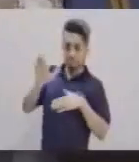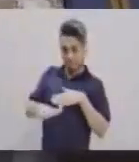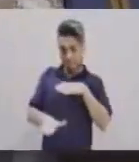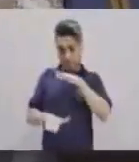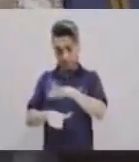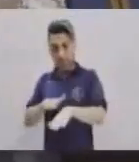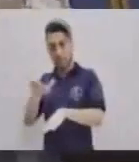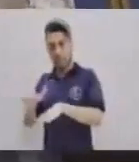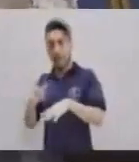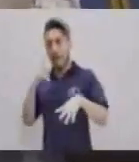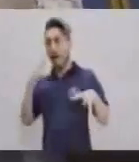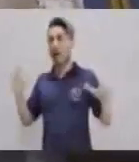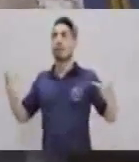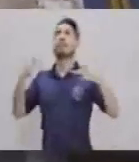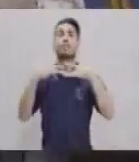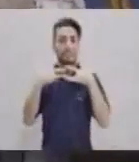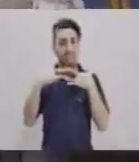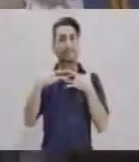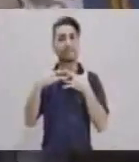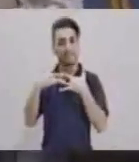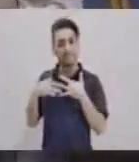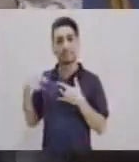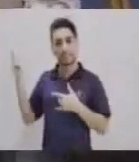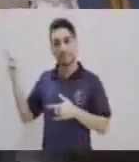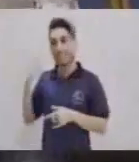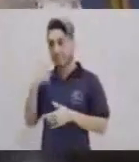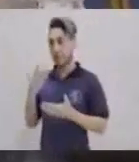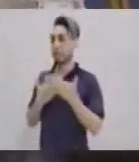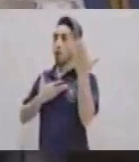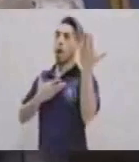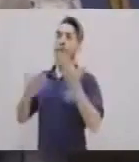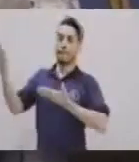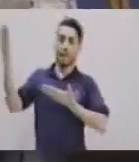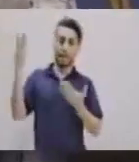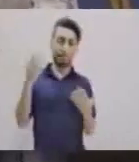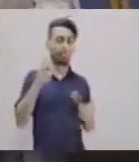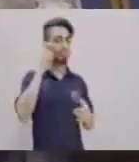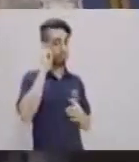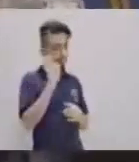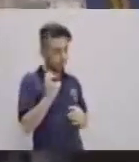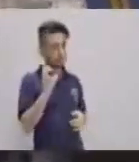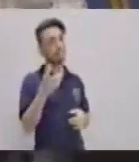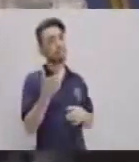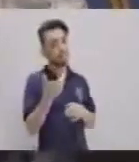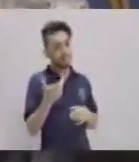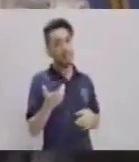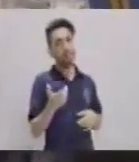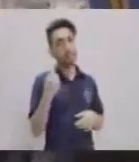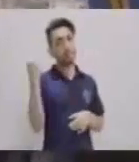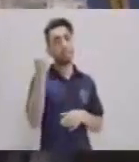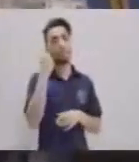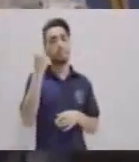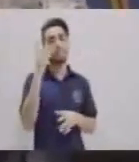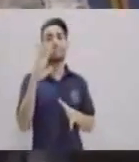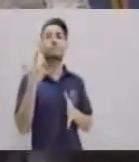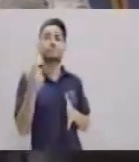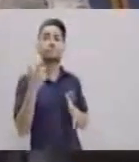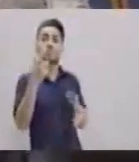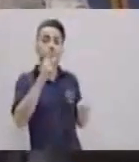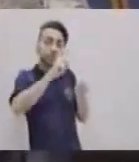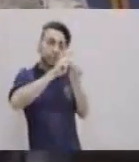pues identificarse con este, en este caso, pues este poema, ¿verdad? Por supuesto, ¿verdad? Y algo importante